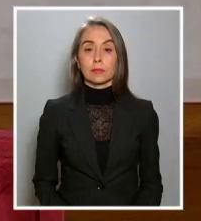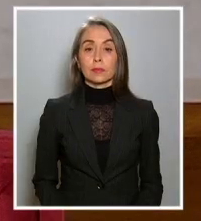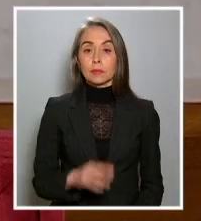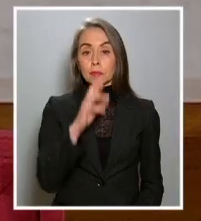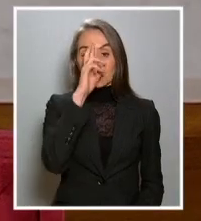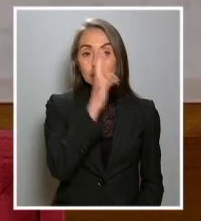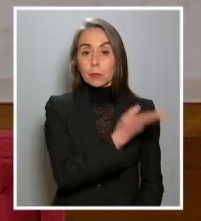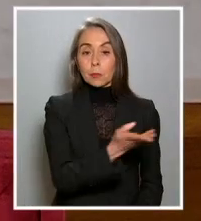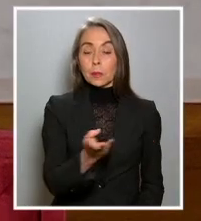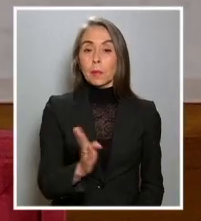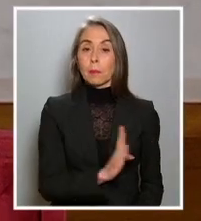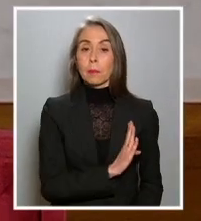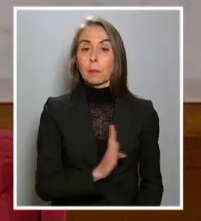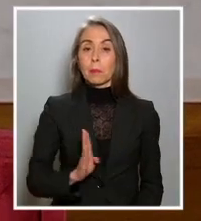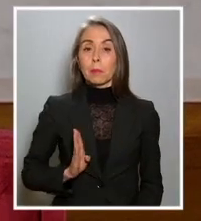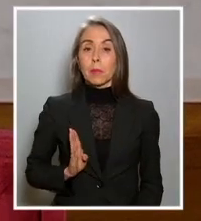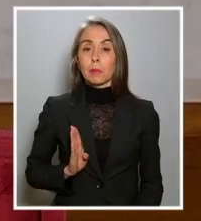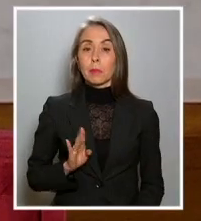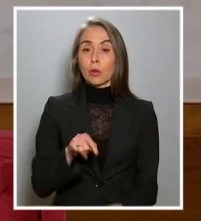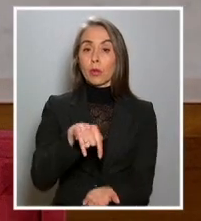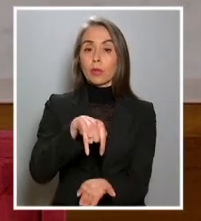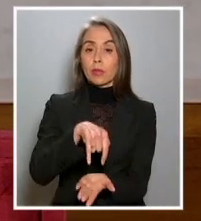Honorables miembros del Congreso Nacional,